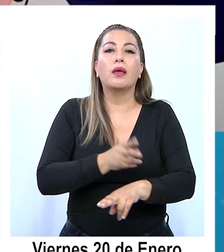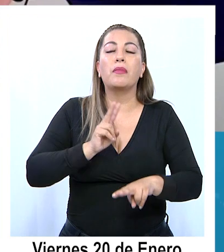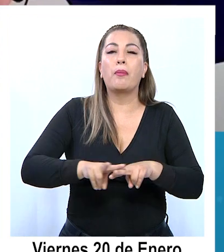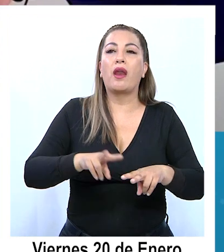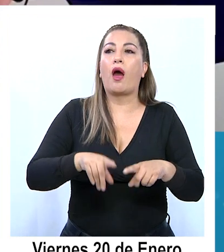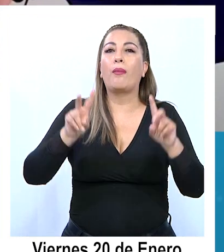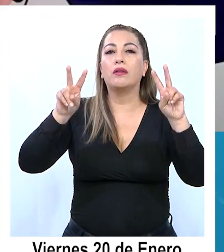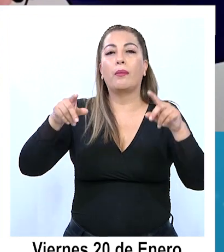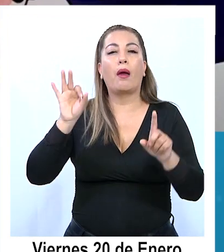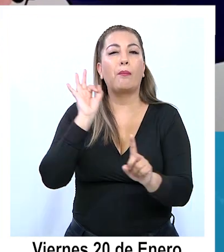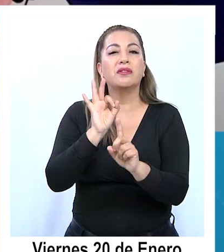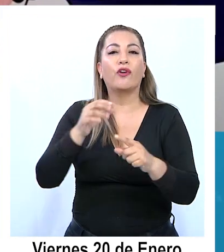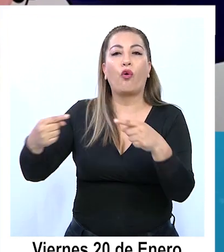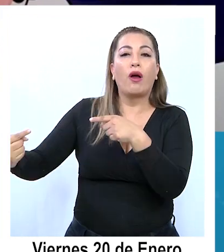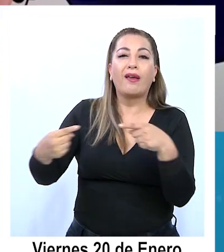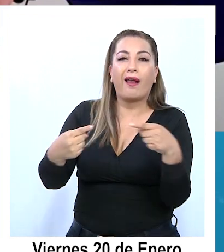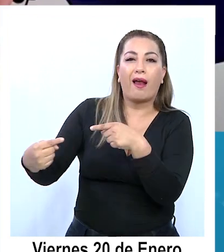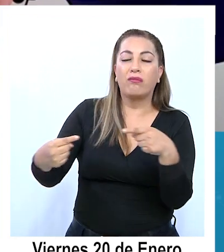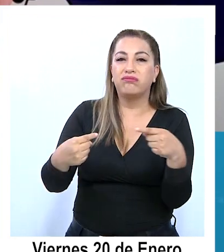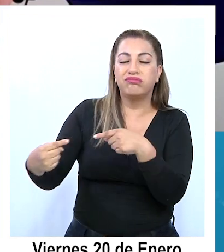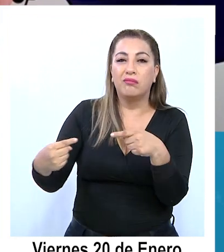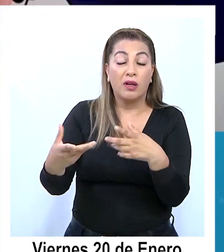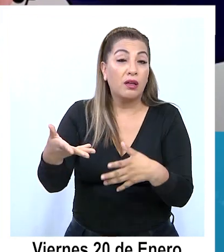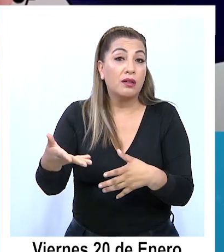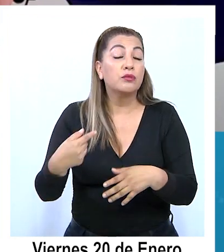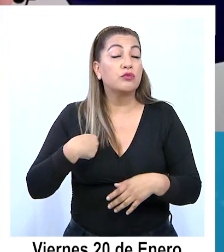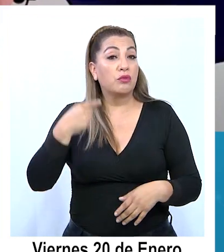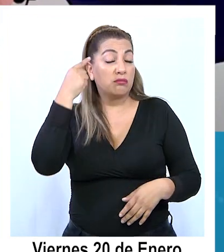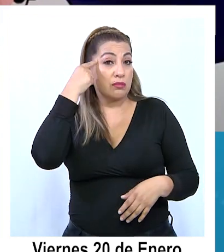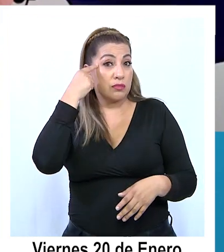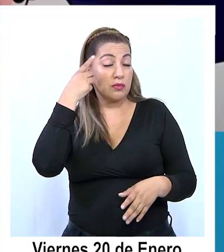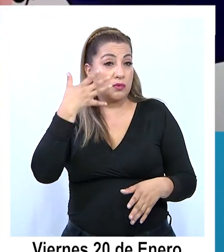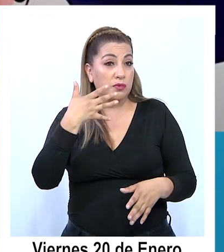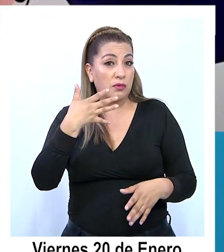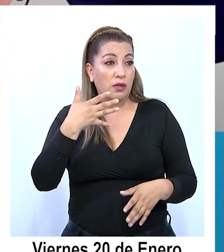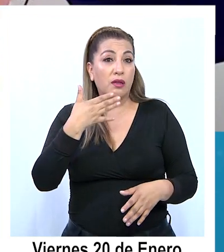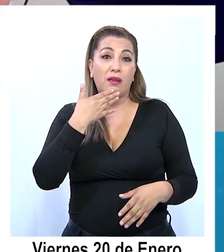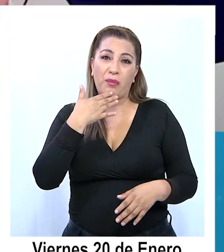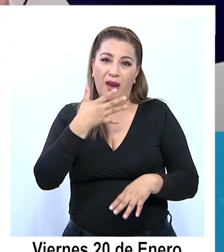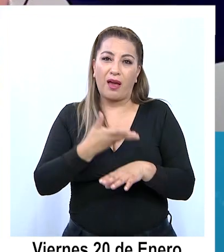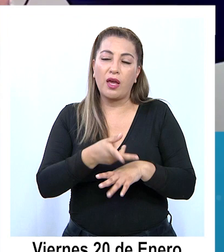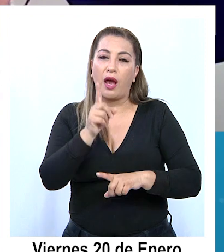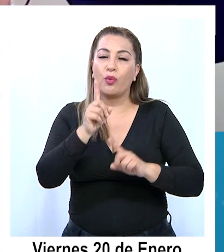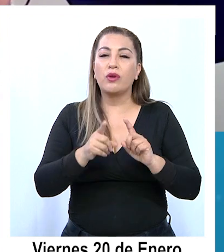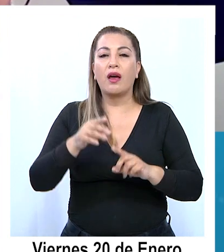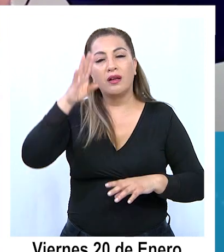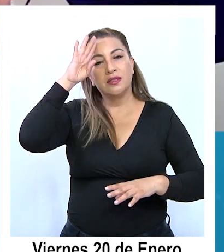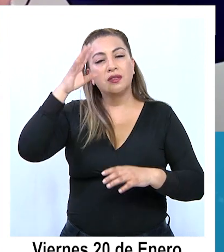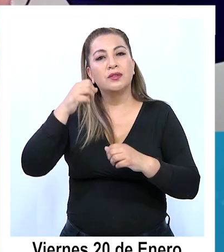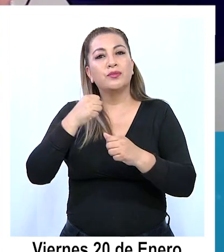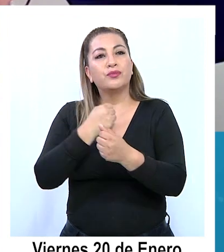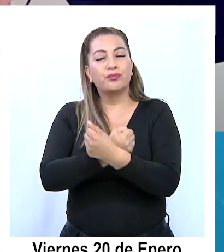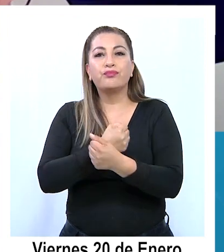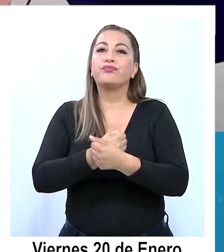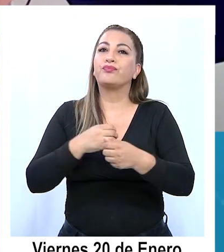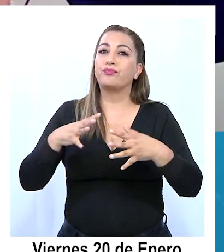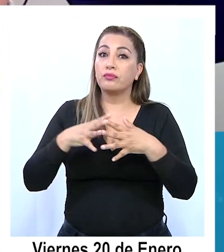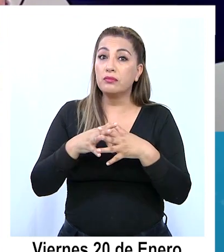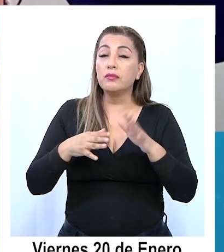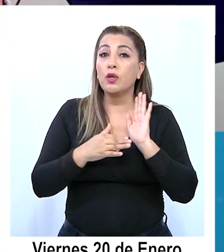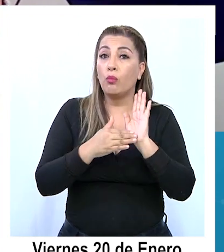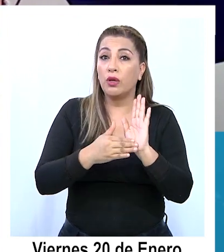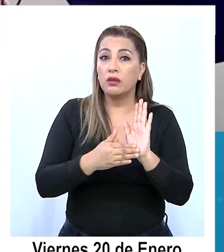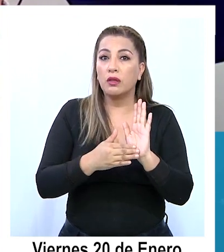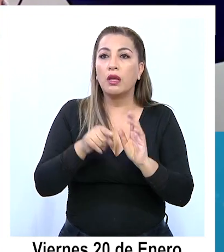la soberanía. Pero creo, y así además lo ha demostrado las Fuerzas Armadas a lo largo del tiempo, ellos